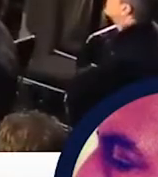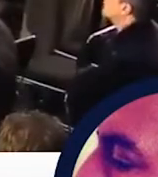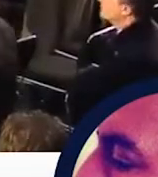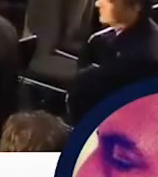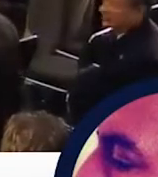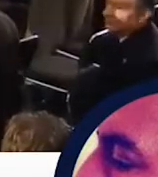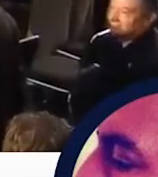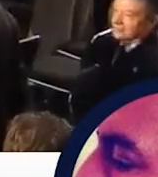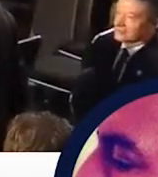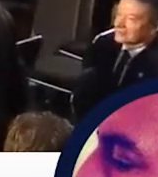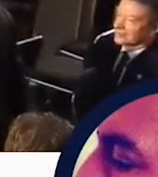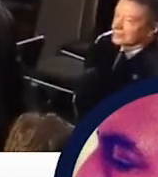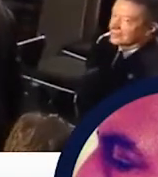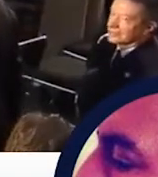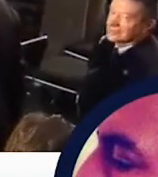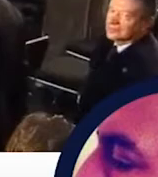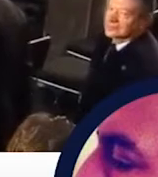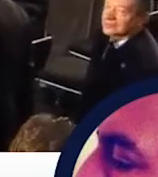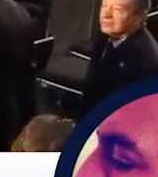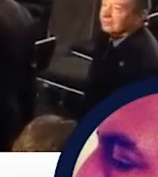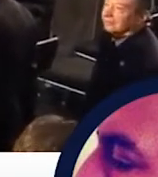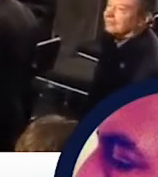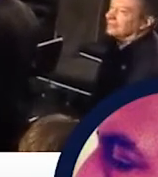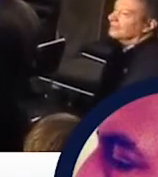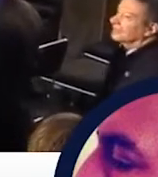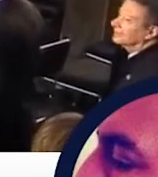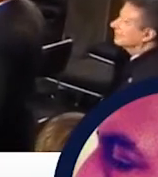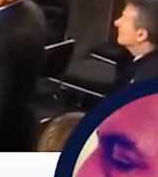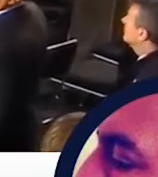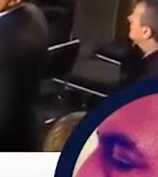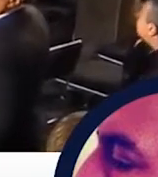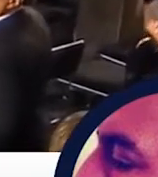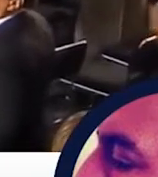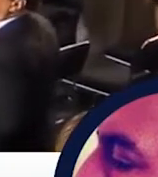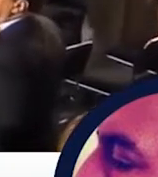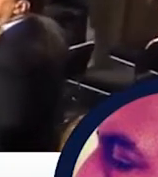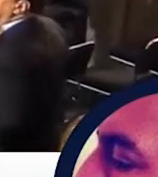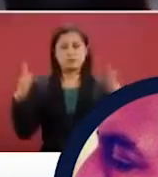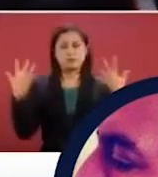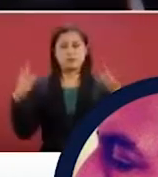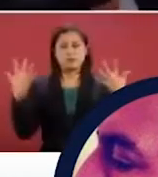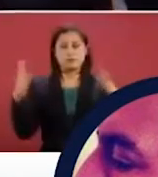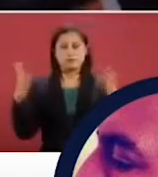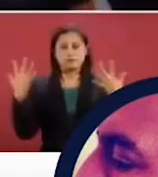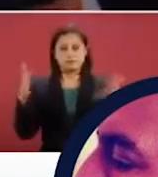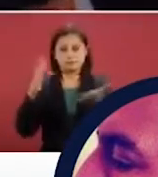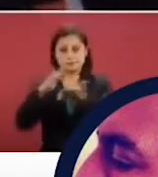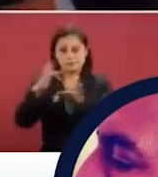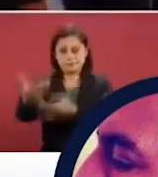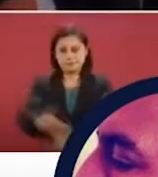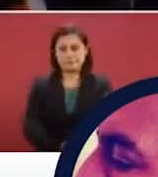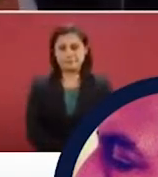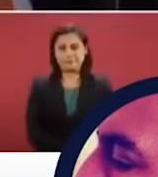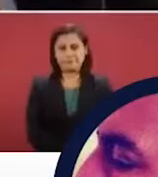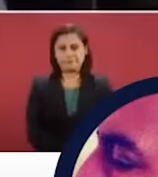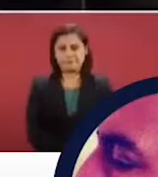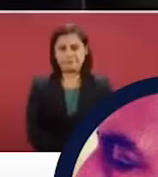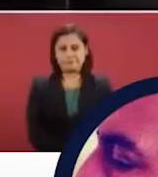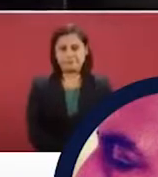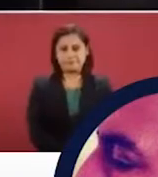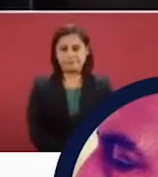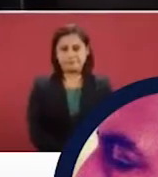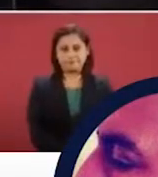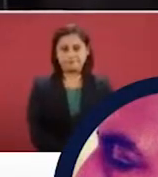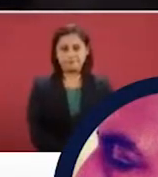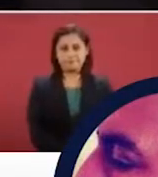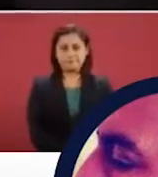Sí, déjame, si me permite hacer una opinión, dar una opinión. Parece que a los empresarios ya el 2019 ya fue un año que